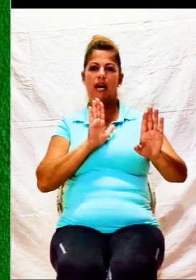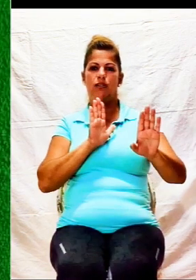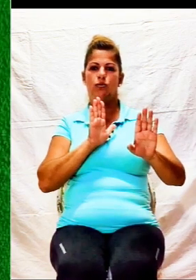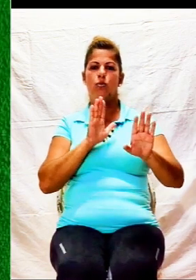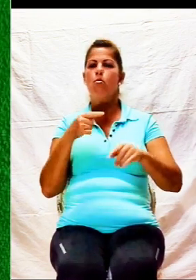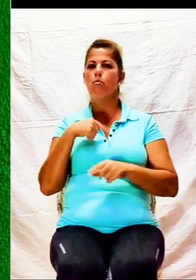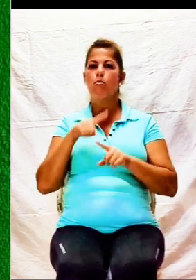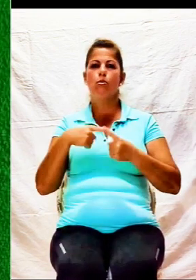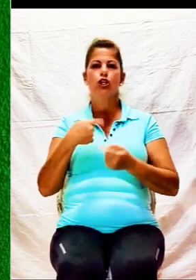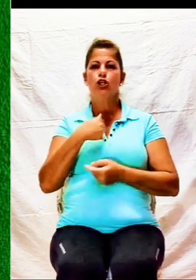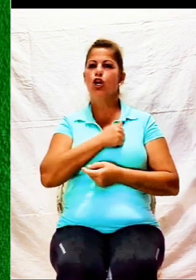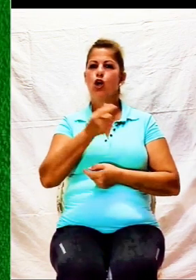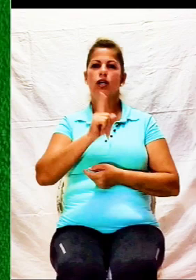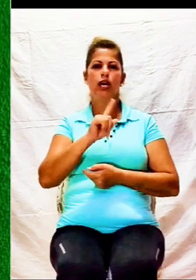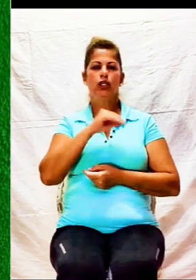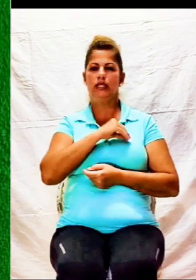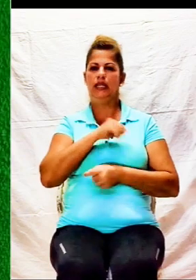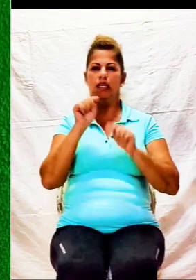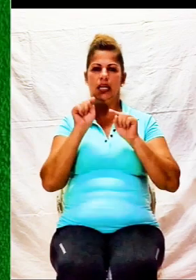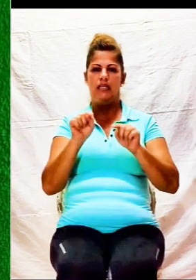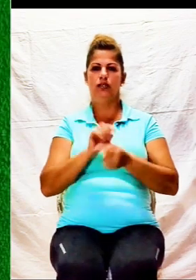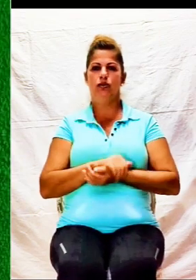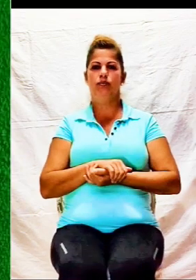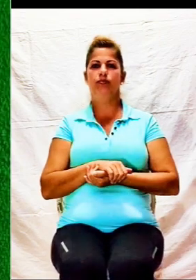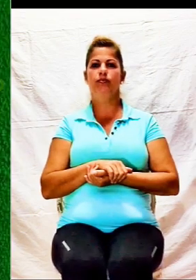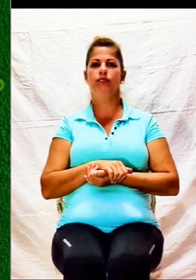hago algo para dejar de sentir malestar?